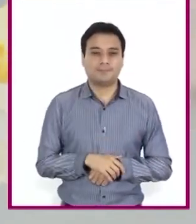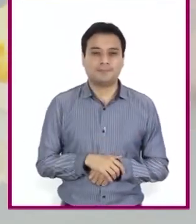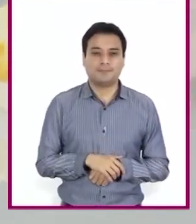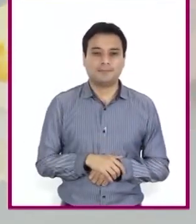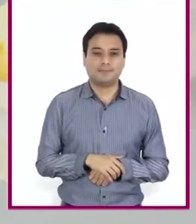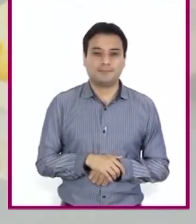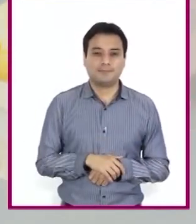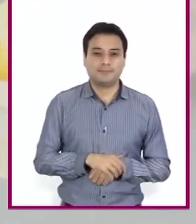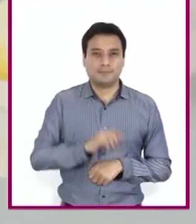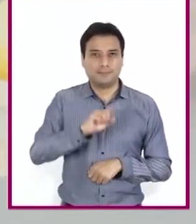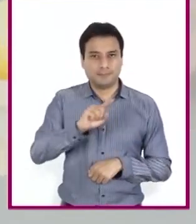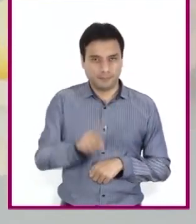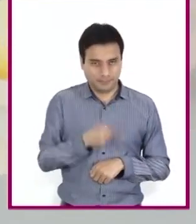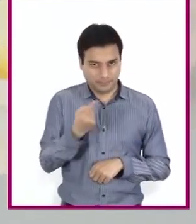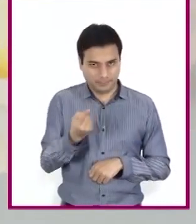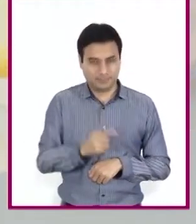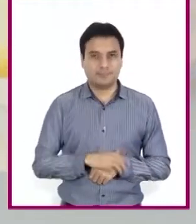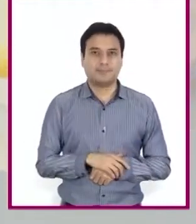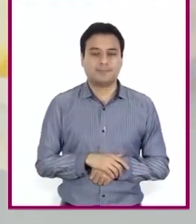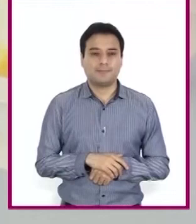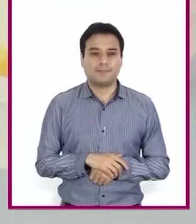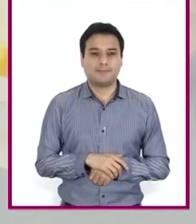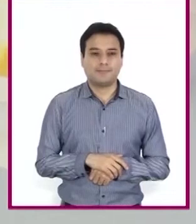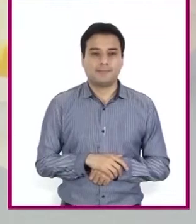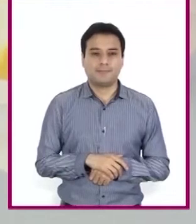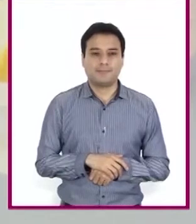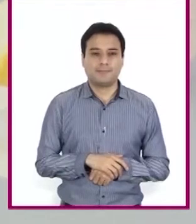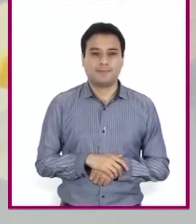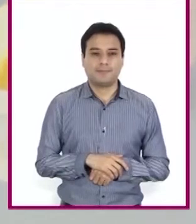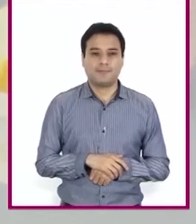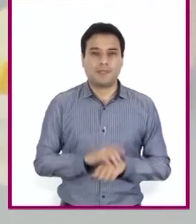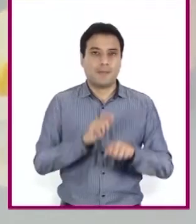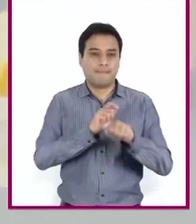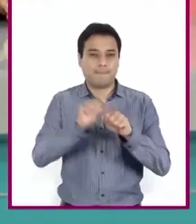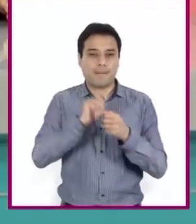Continuamos con nuestra rebanada de papa natural.